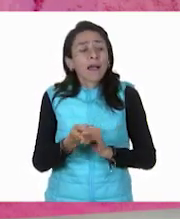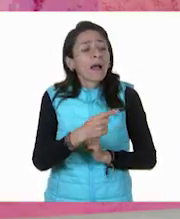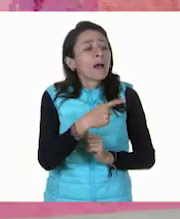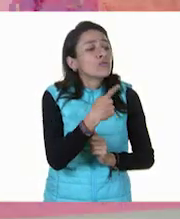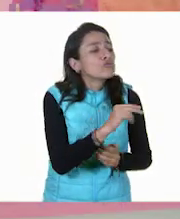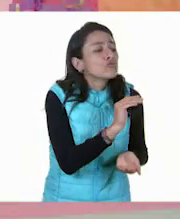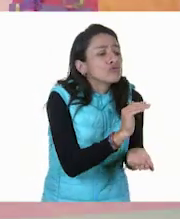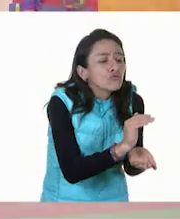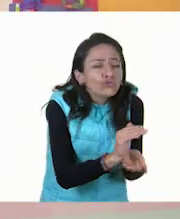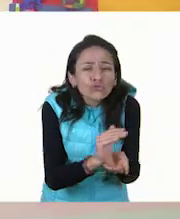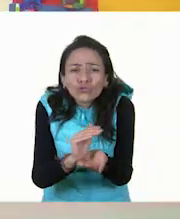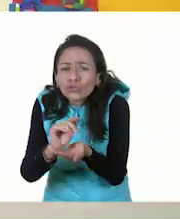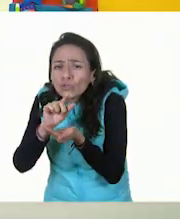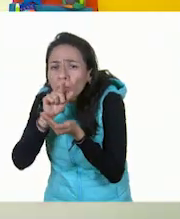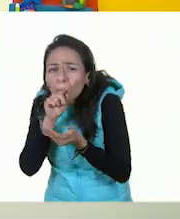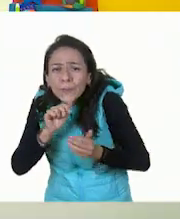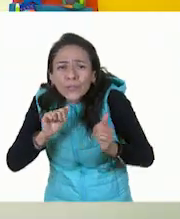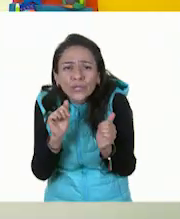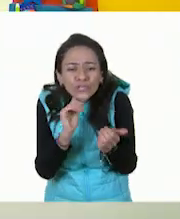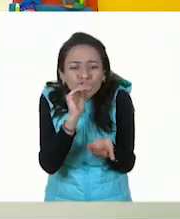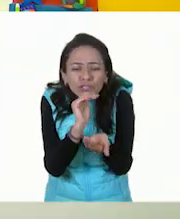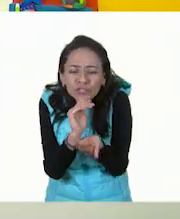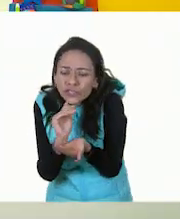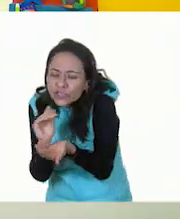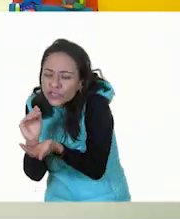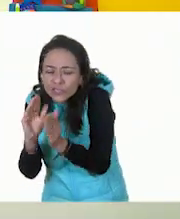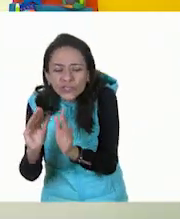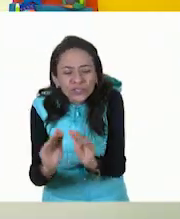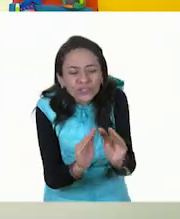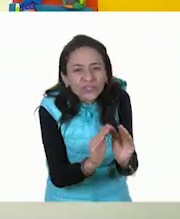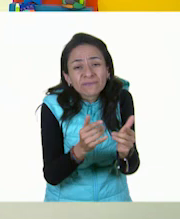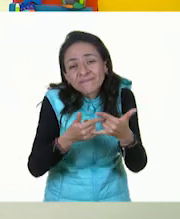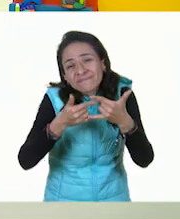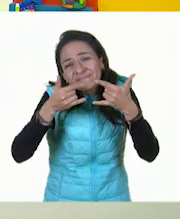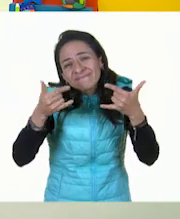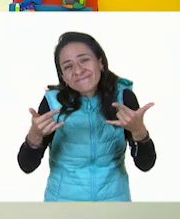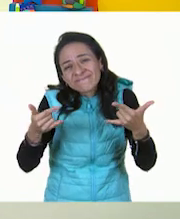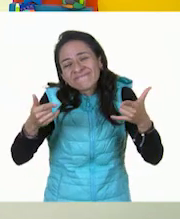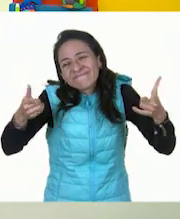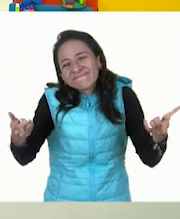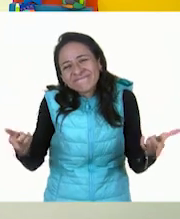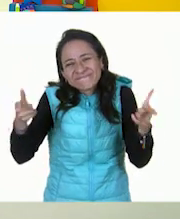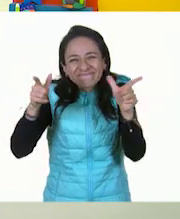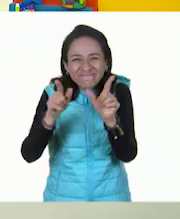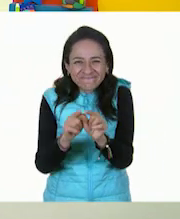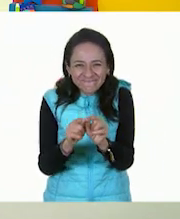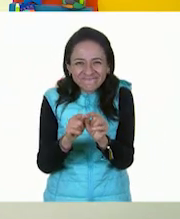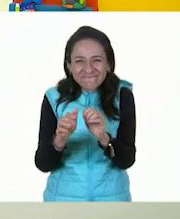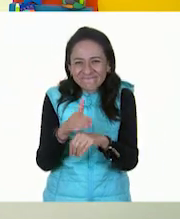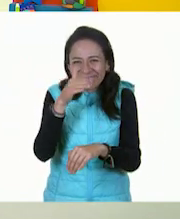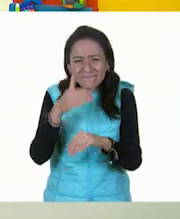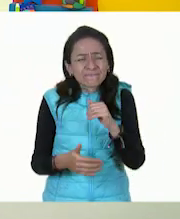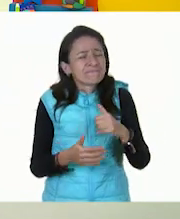pequeñitos. Y colorín colorado, este cuento ha acabado. ¡Bravo!